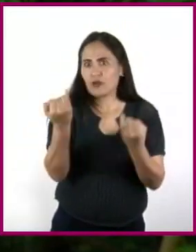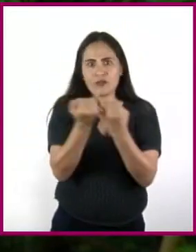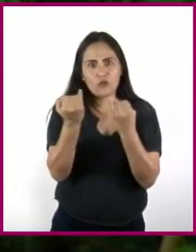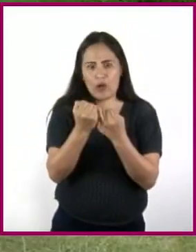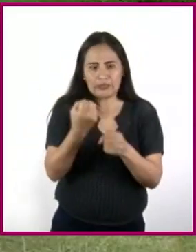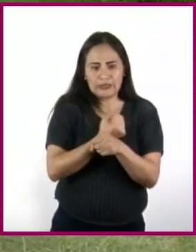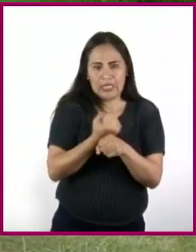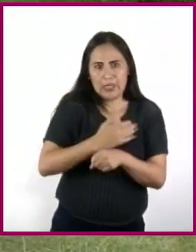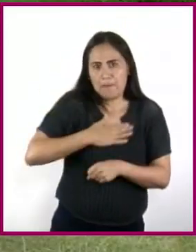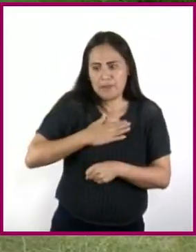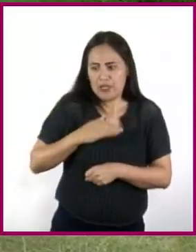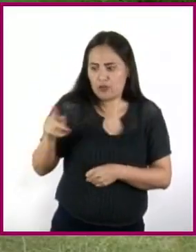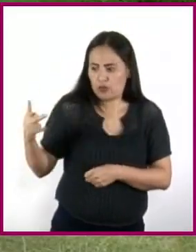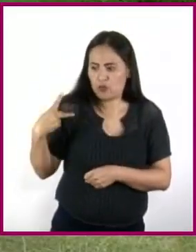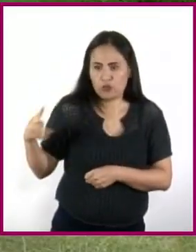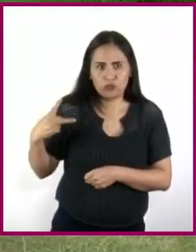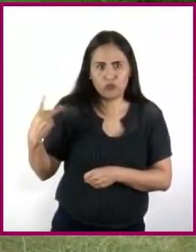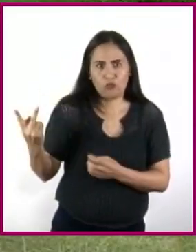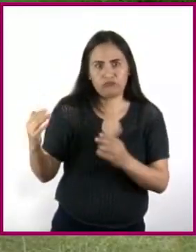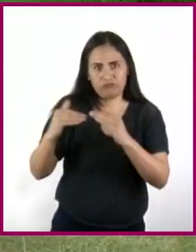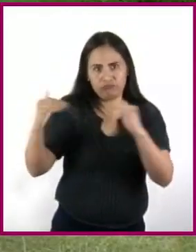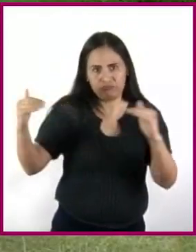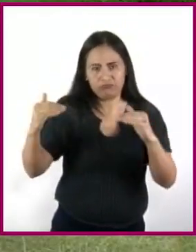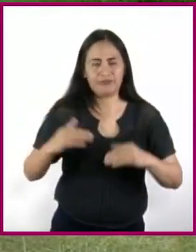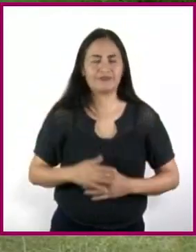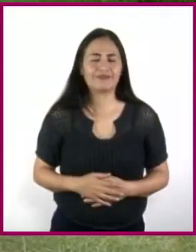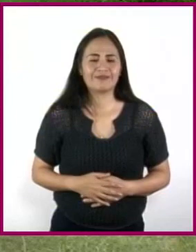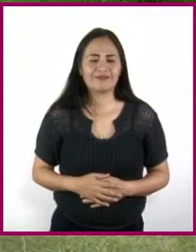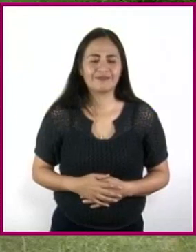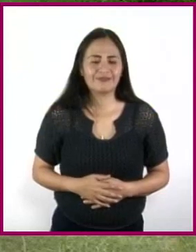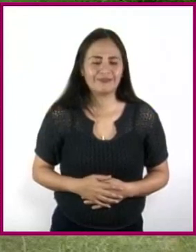mía? Sí, ponte repelente.